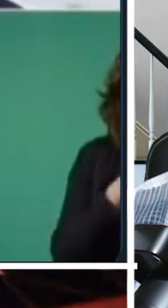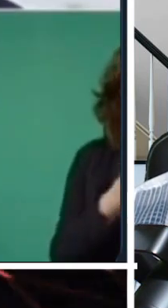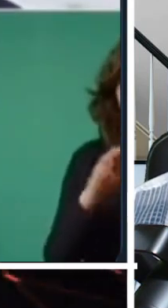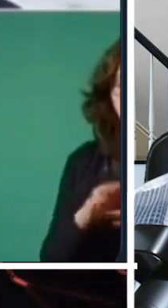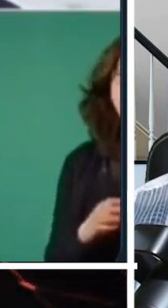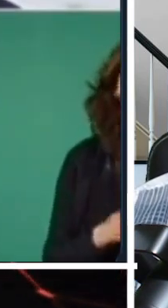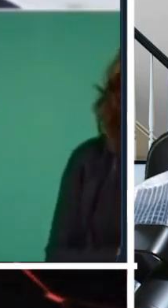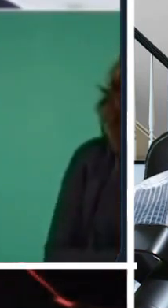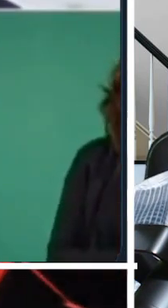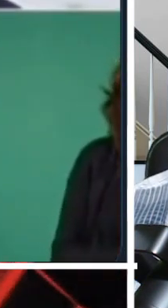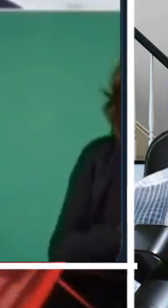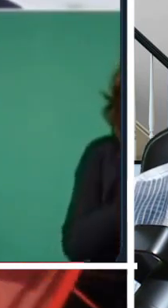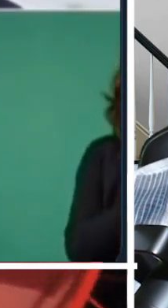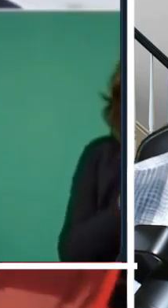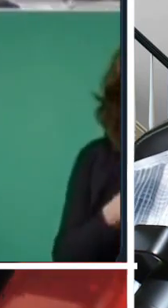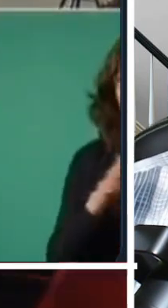hicieron